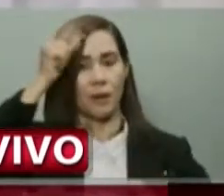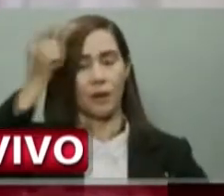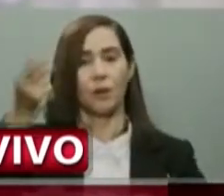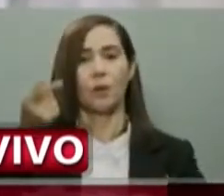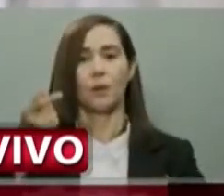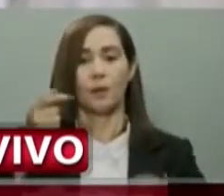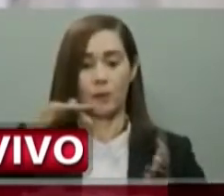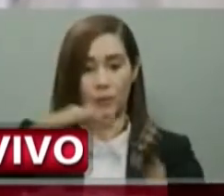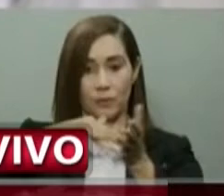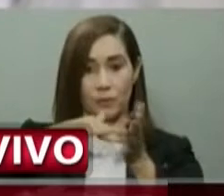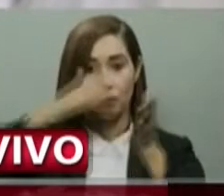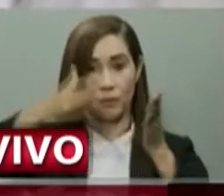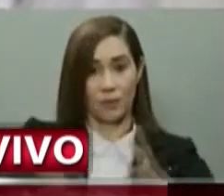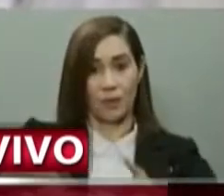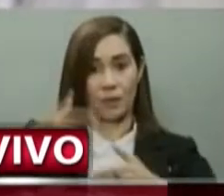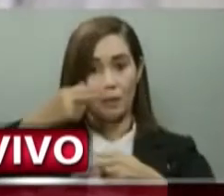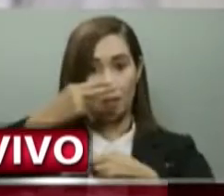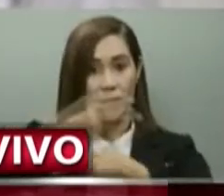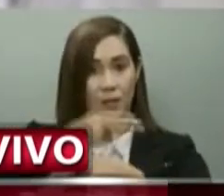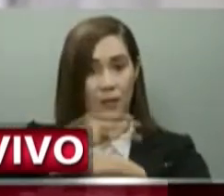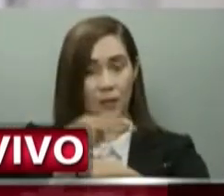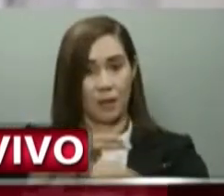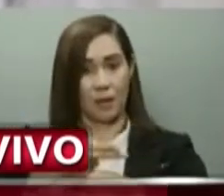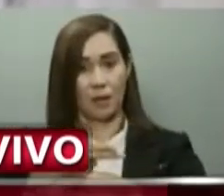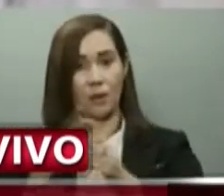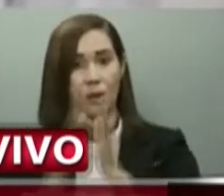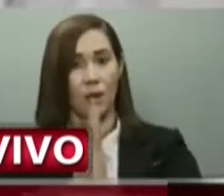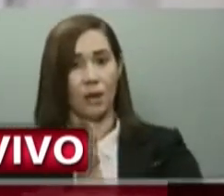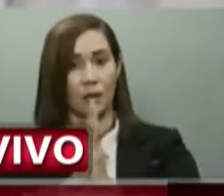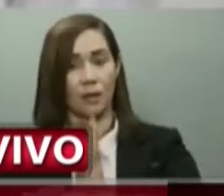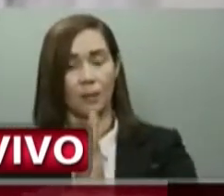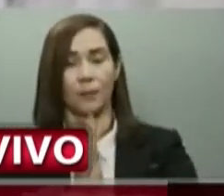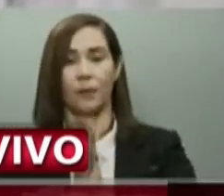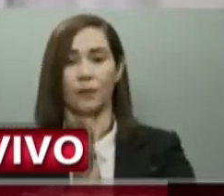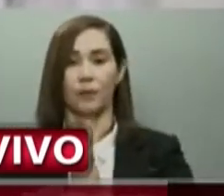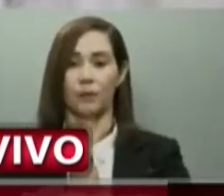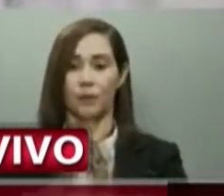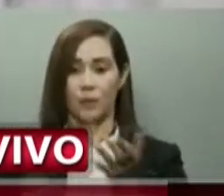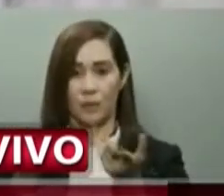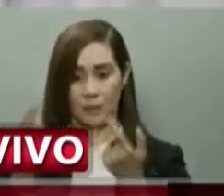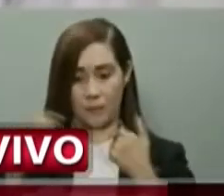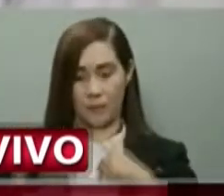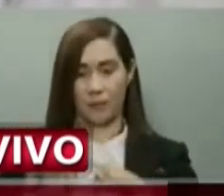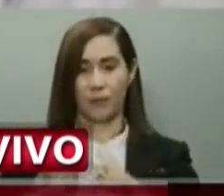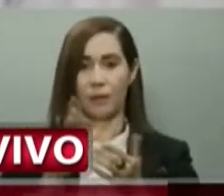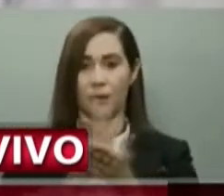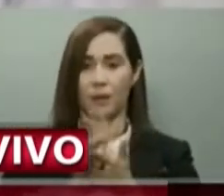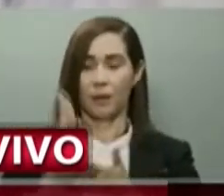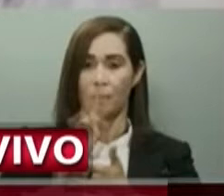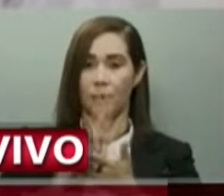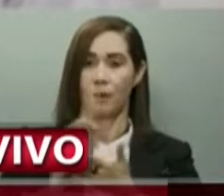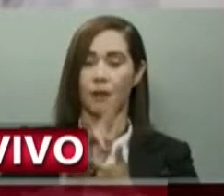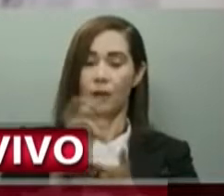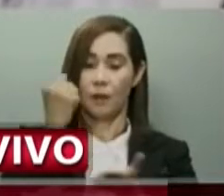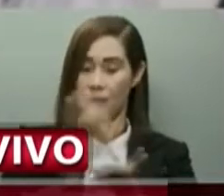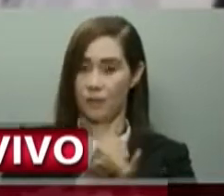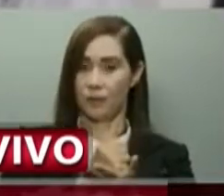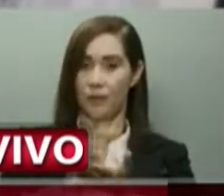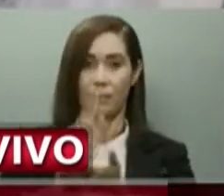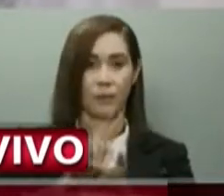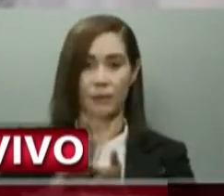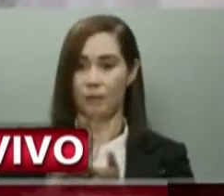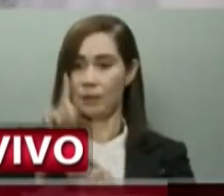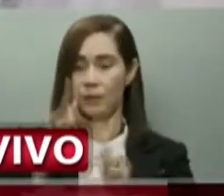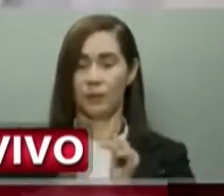asunto de los estudiantes haitianos que han pedido una reconsideración a la disposición de la suspensión del visado de los que están estudiando